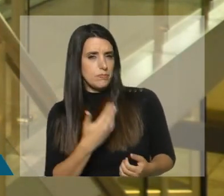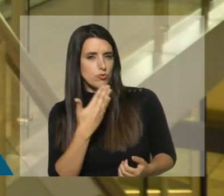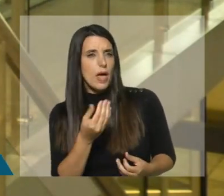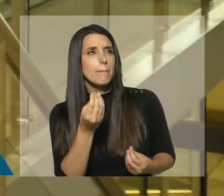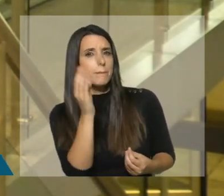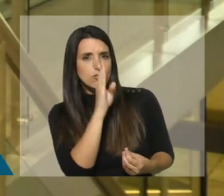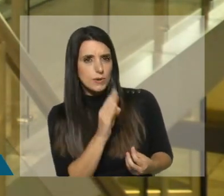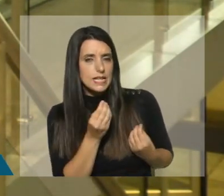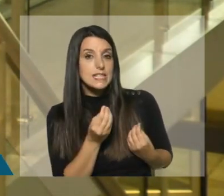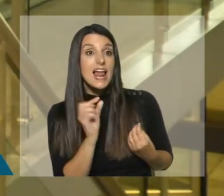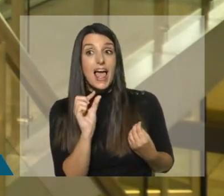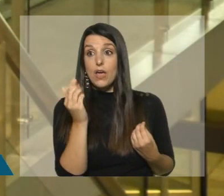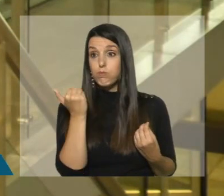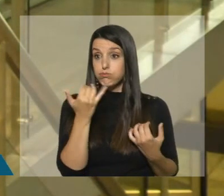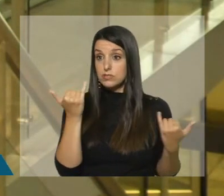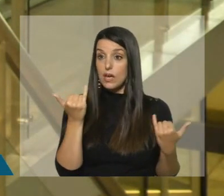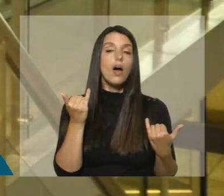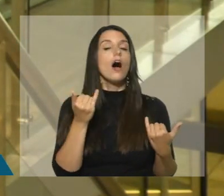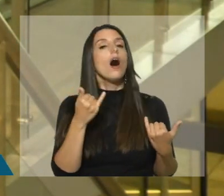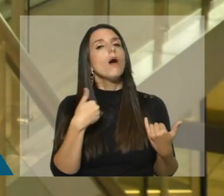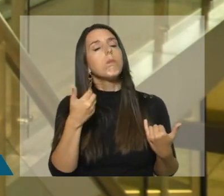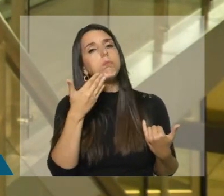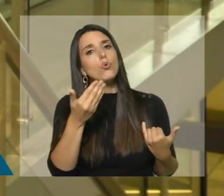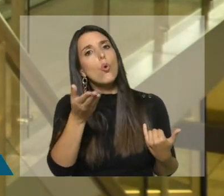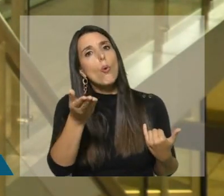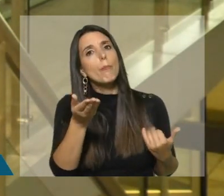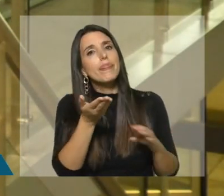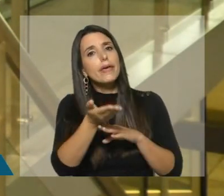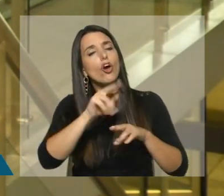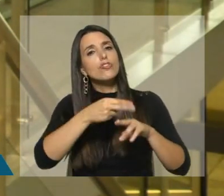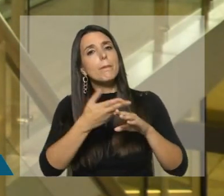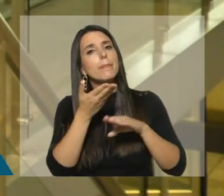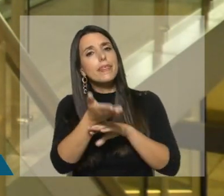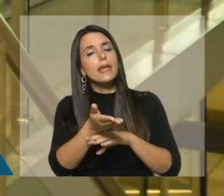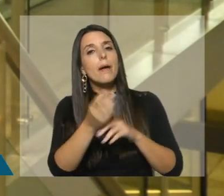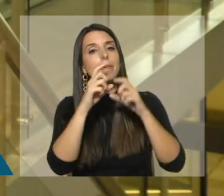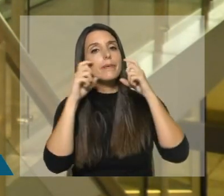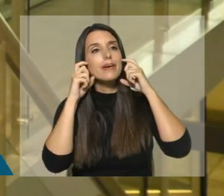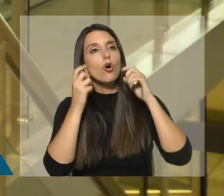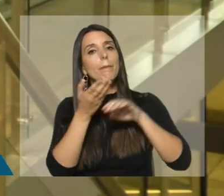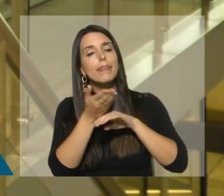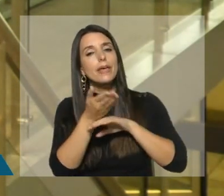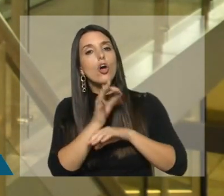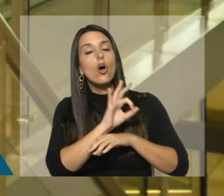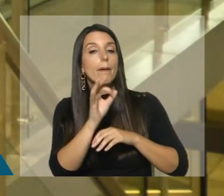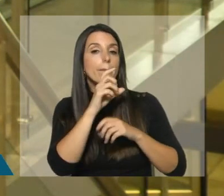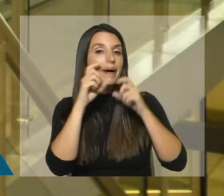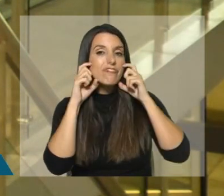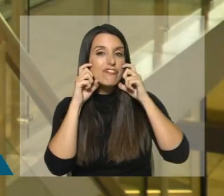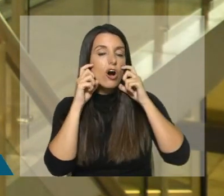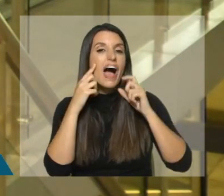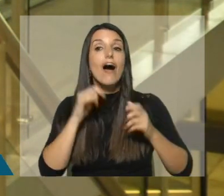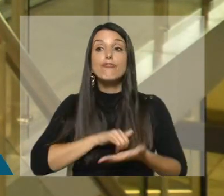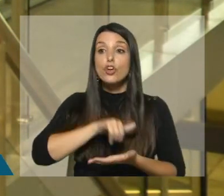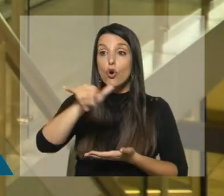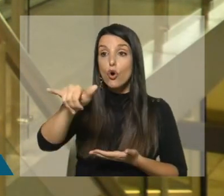ustedes saben, y lo dimos hace unos días, que se va a pedir nuevamente el uso del barbijo o del tapabocas en los